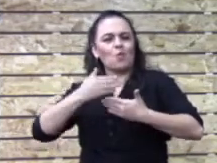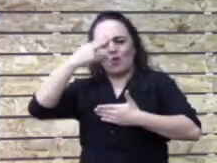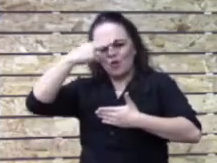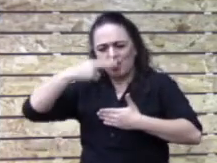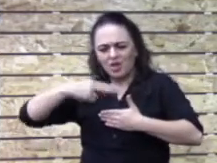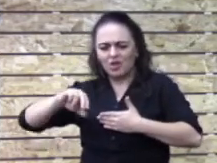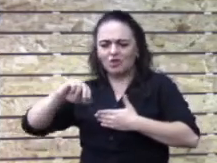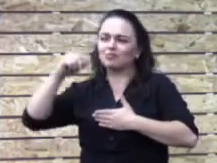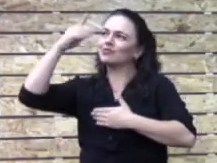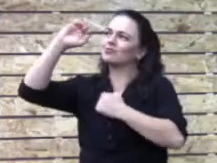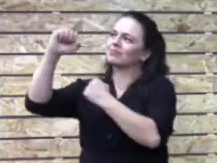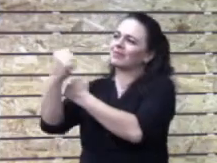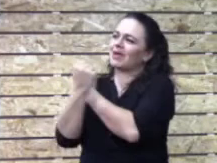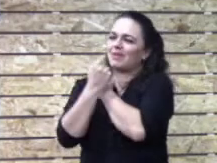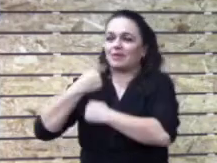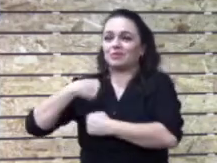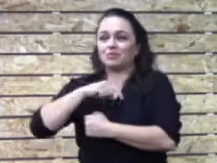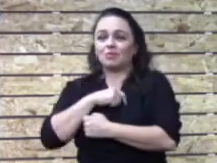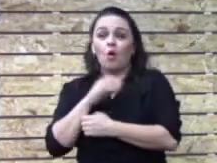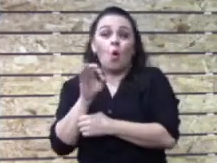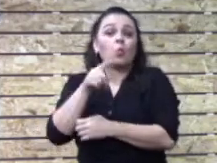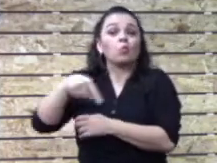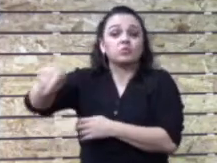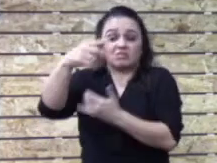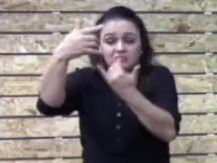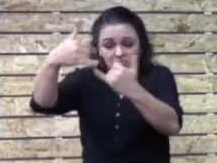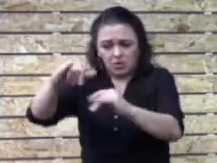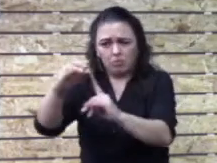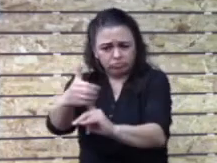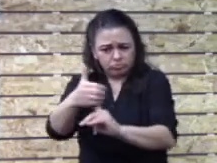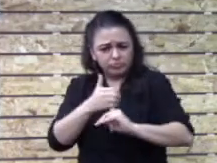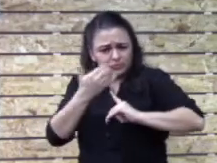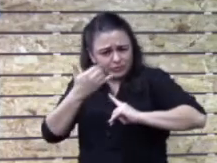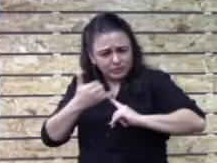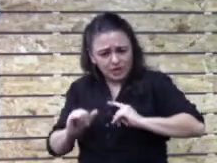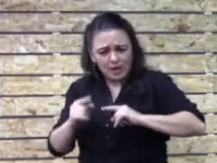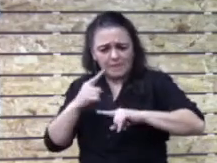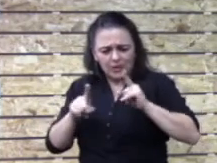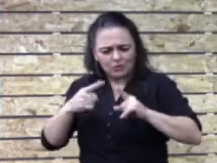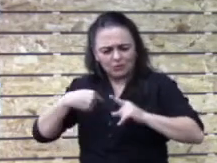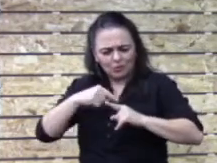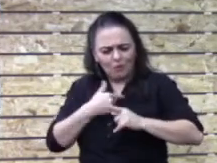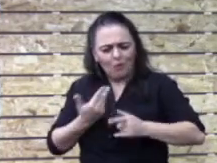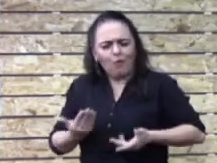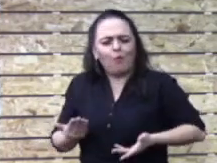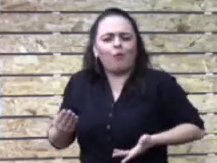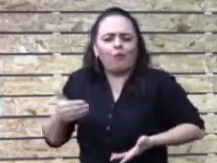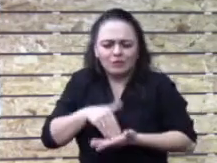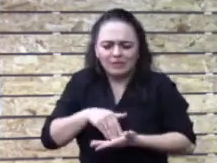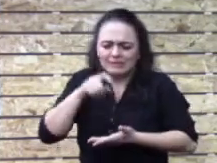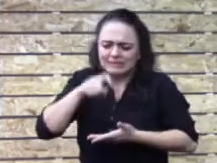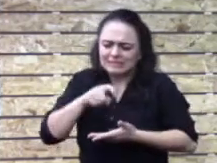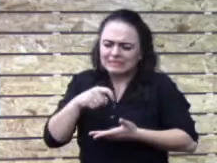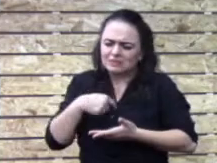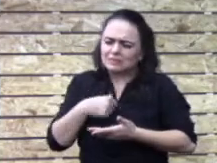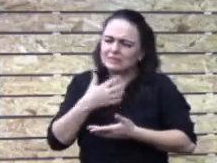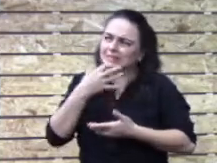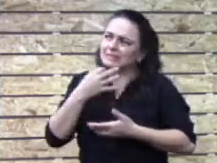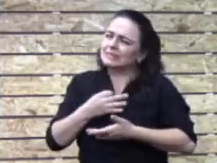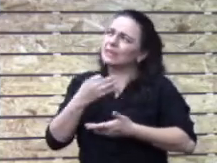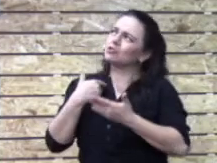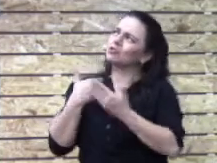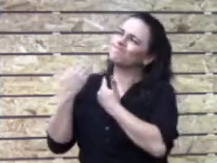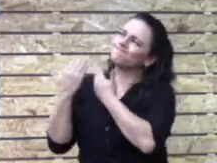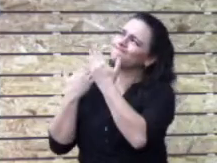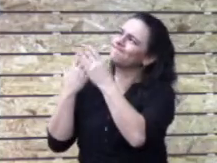yo, que nos sentimos tan profundamente confrontados por una reconsagración, por no vivir para acumular cosas